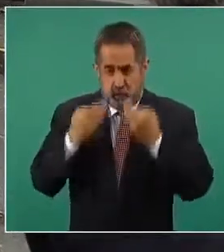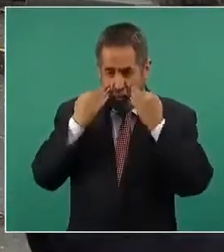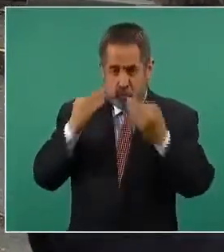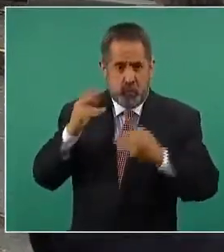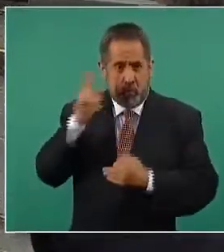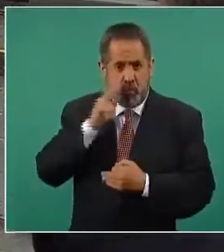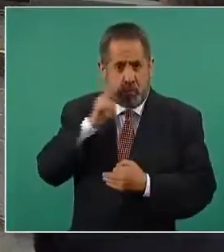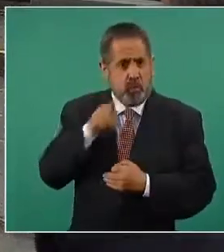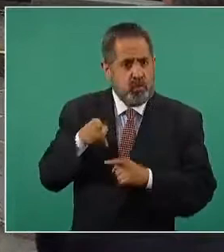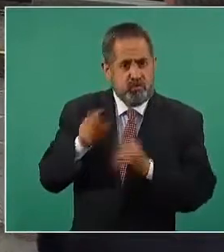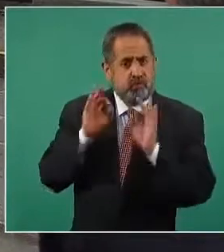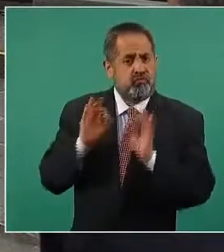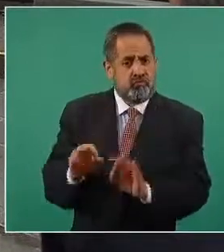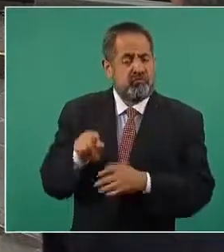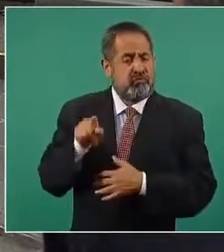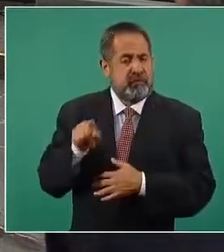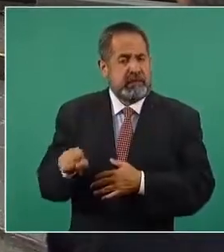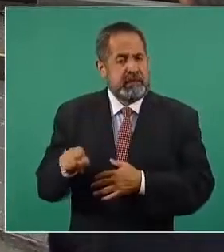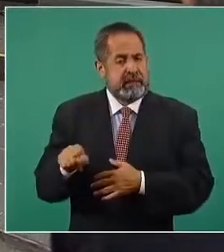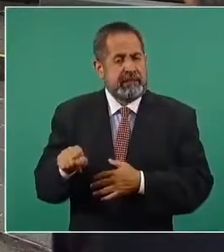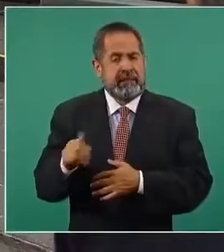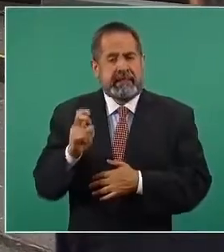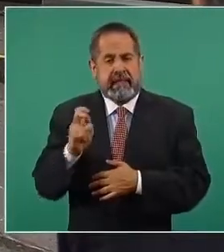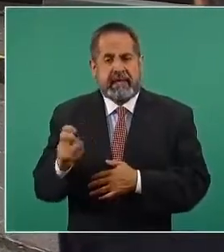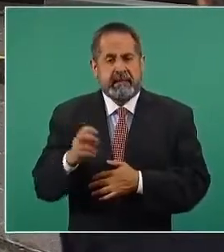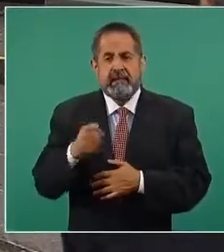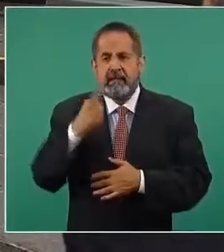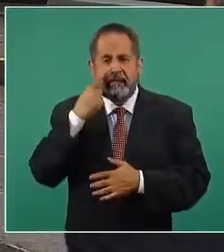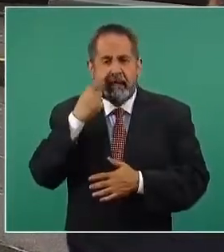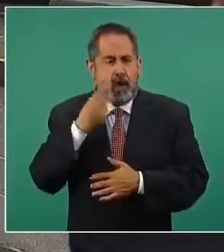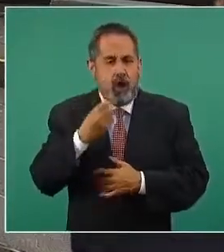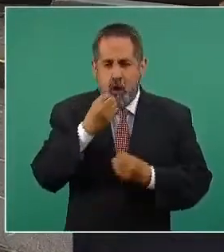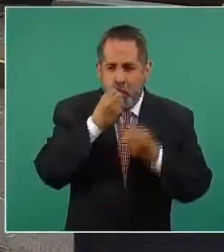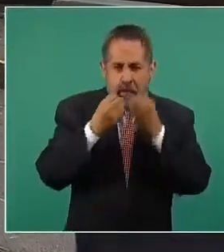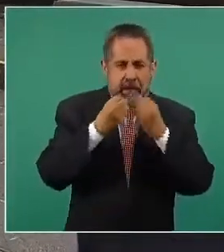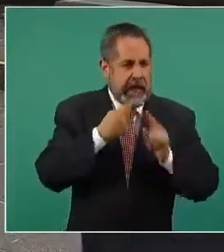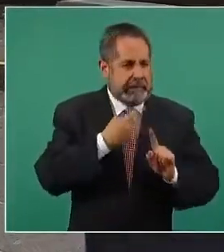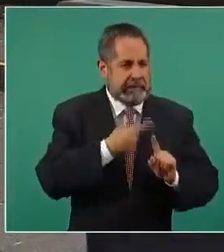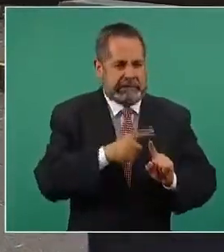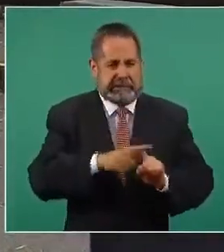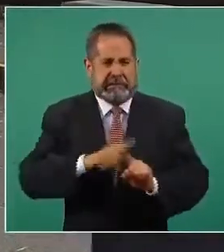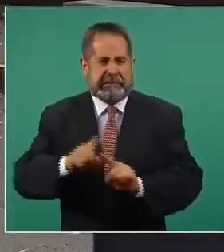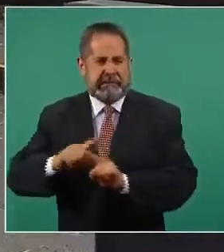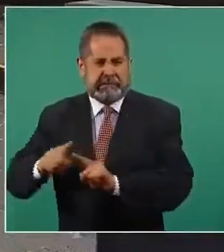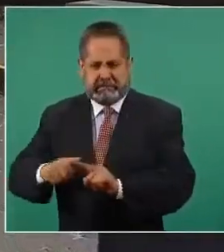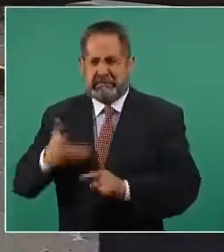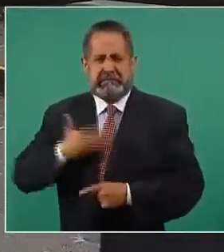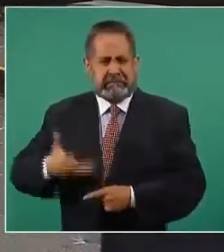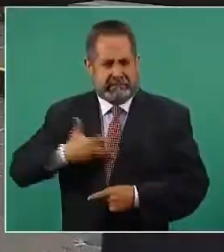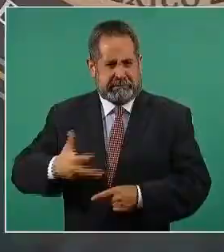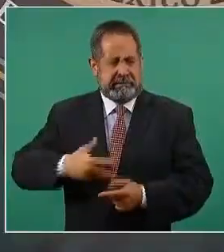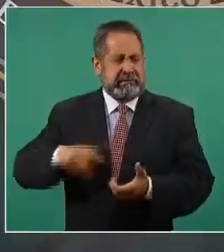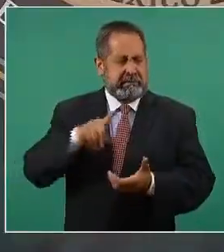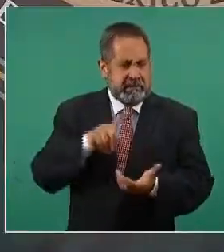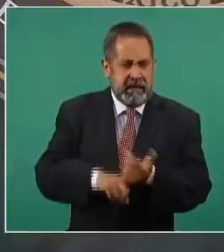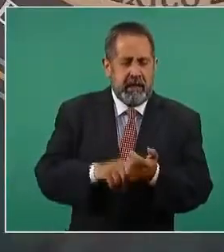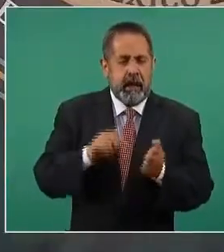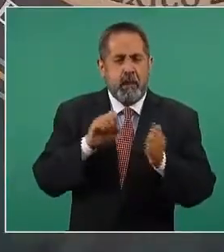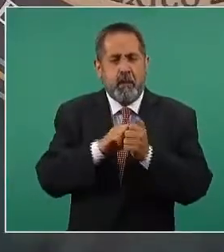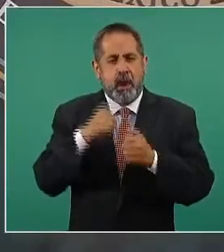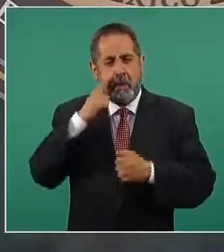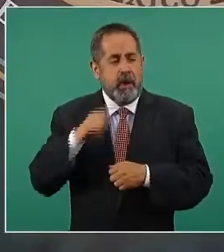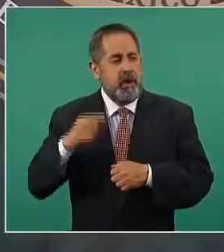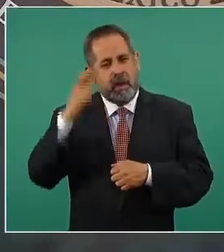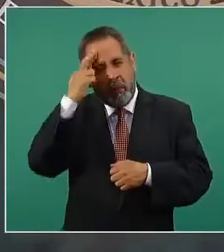constatarse en la diversidad de alimentos y otras mercancías representadas en el mural